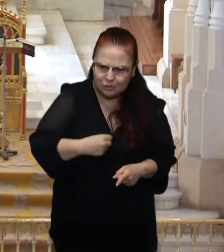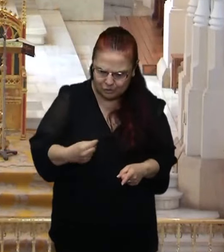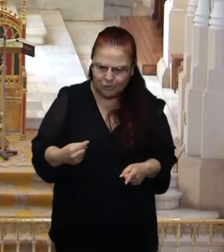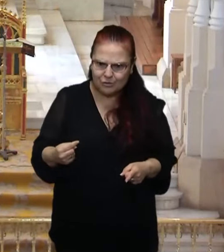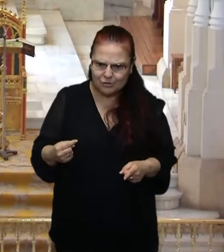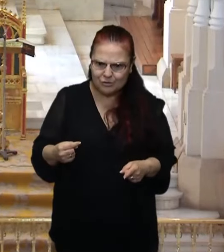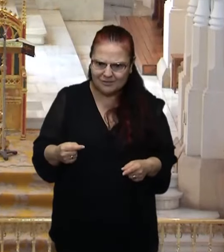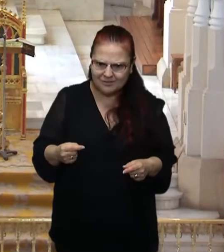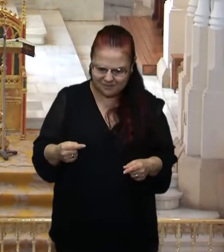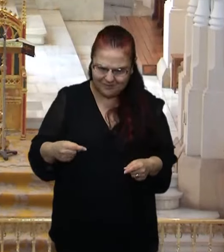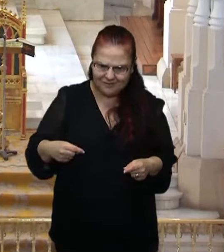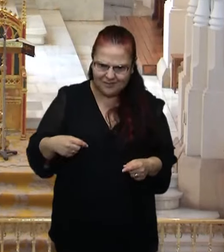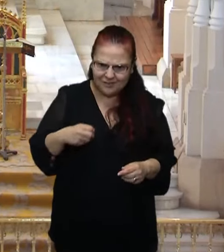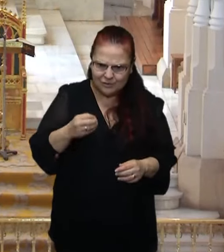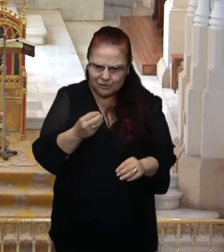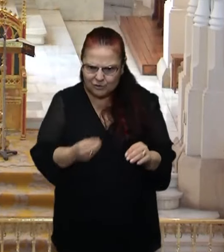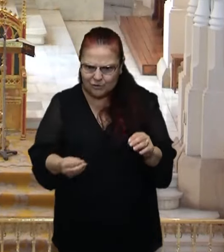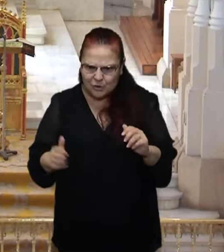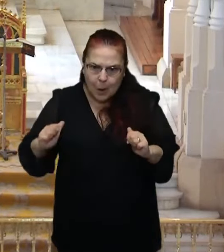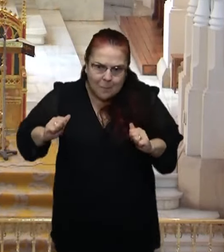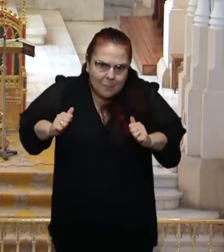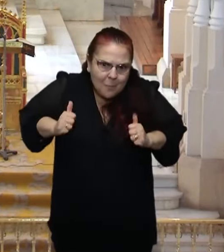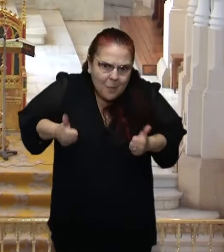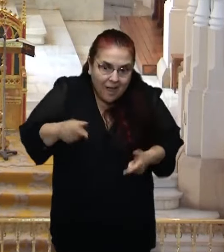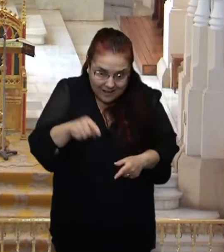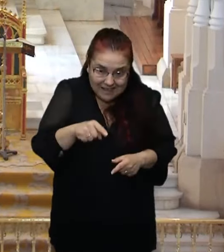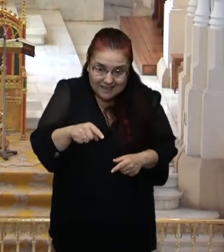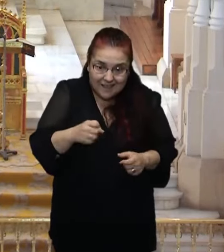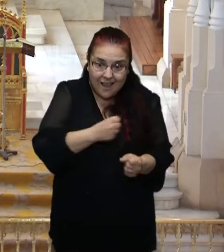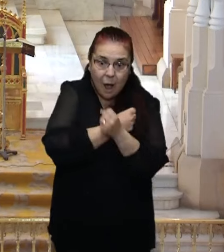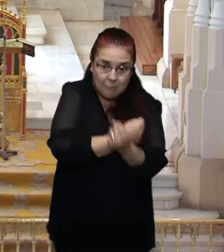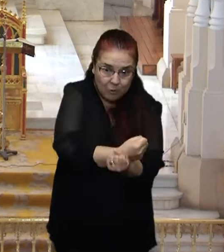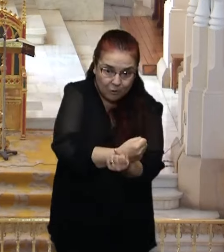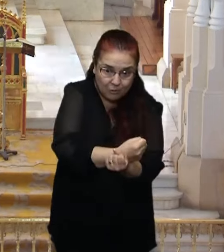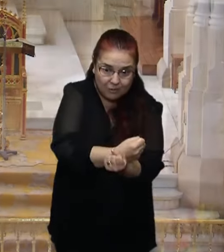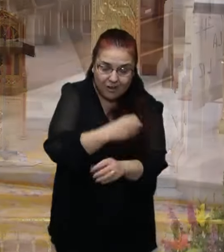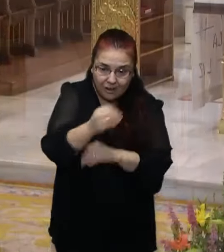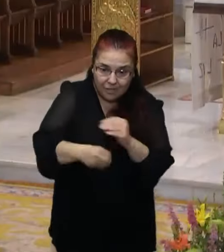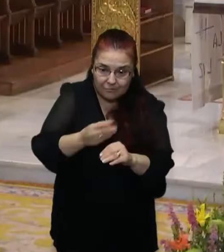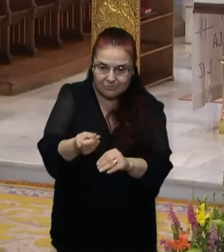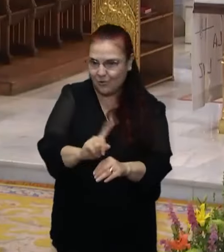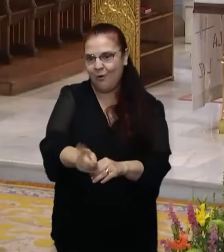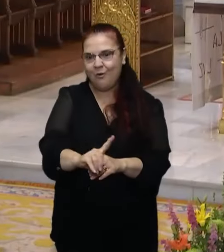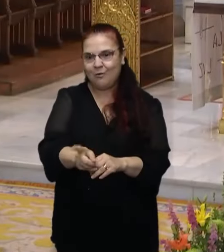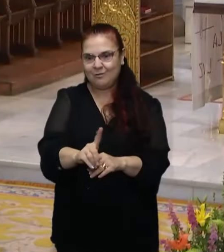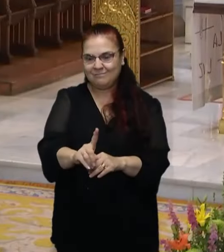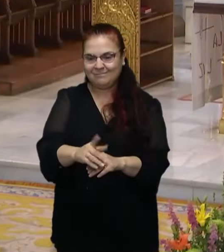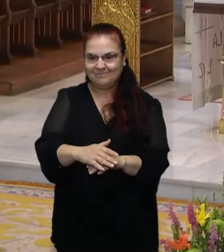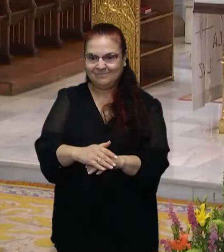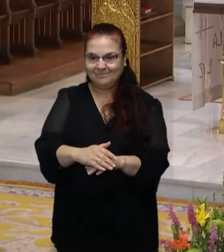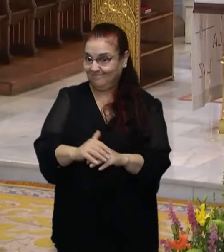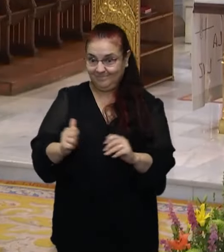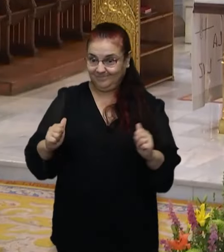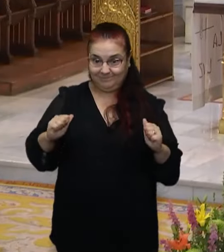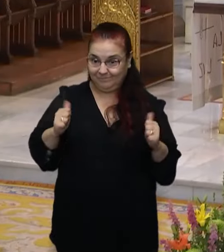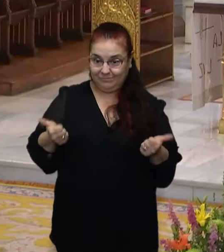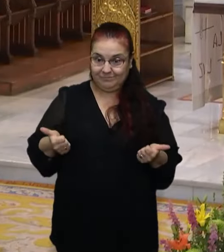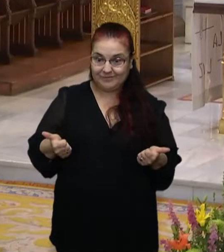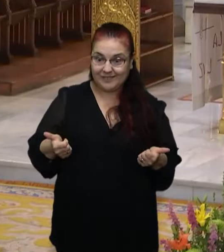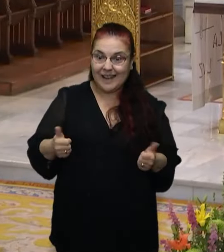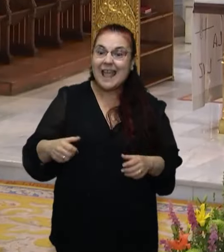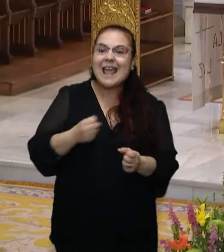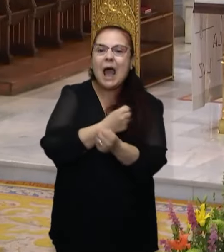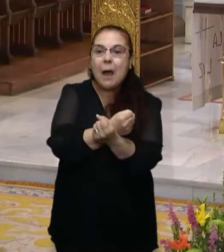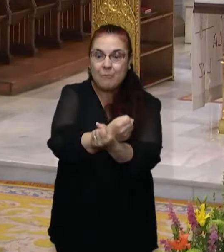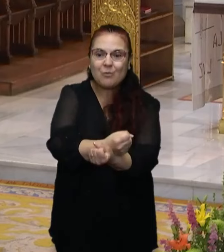ese amor, el origen de ese amor. Y no, en nosotros no está el origen del amor. Lo